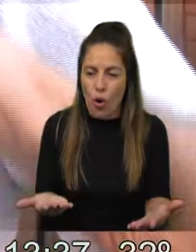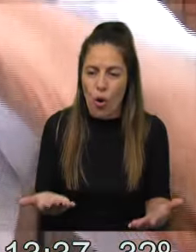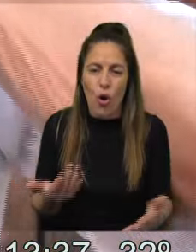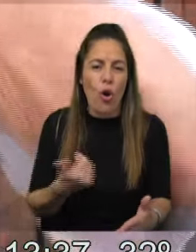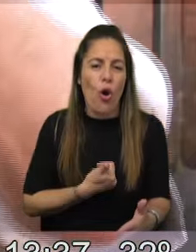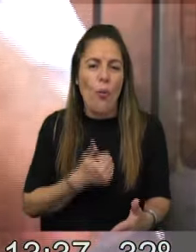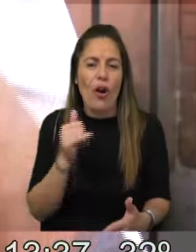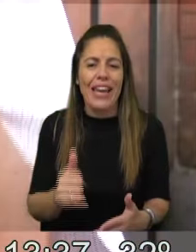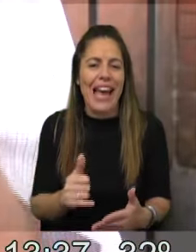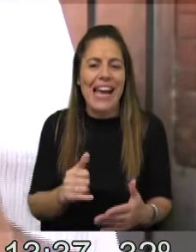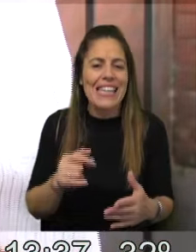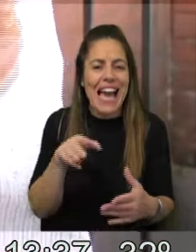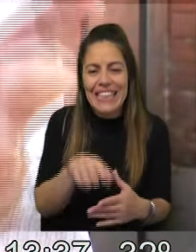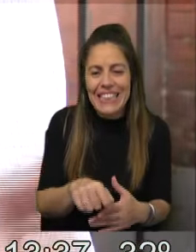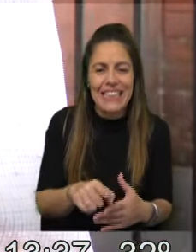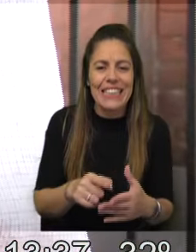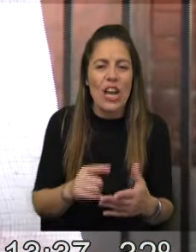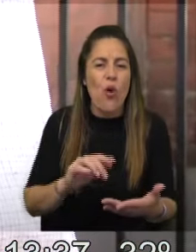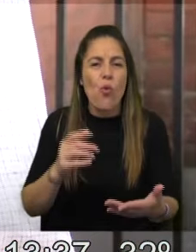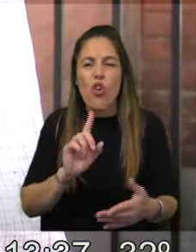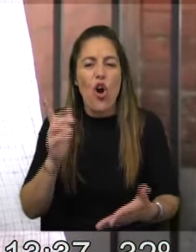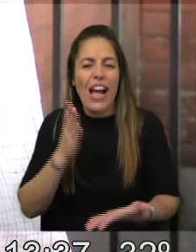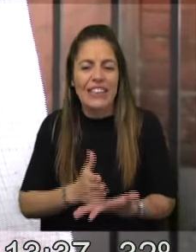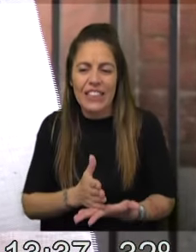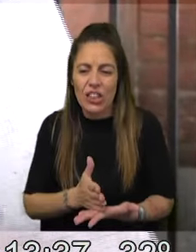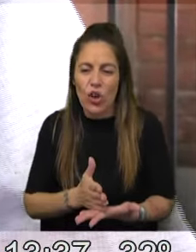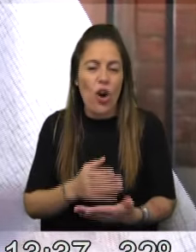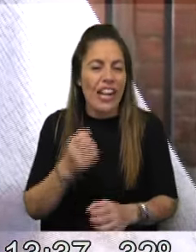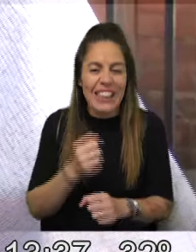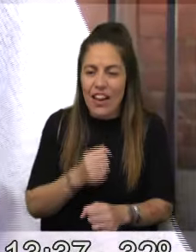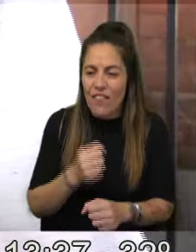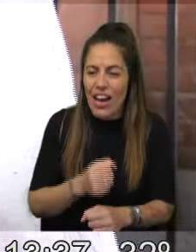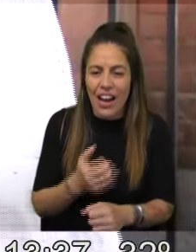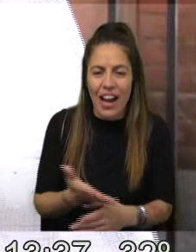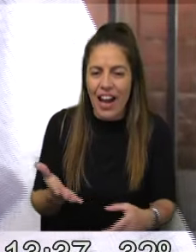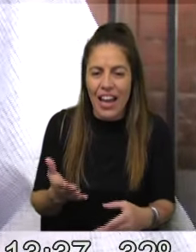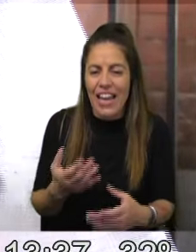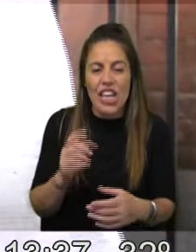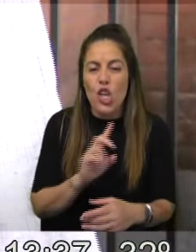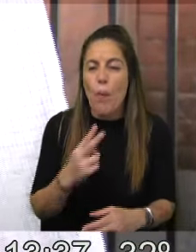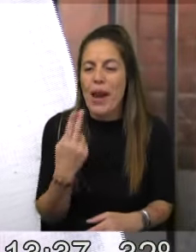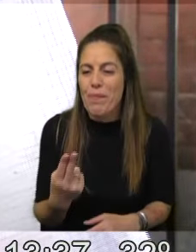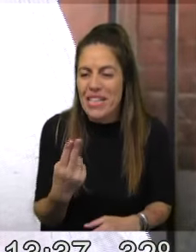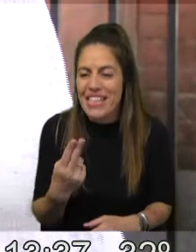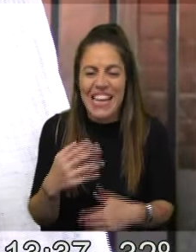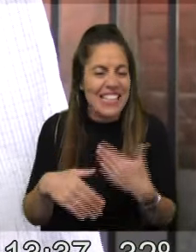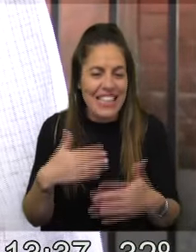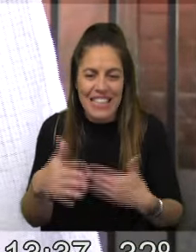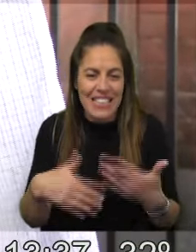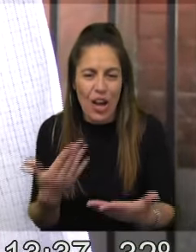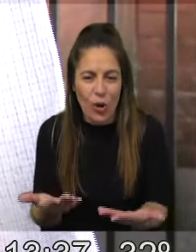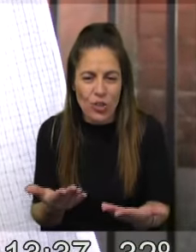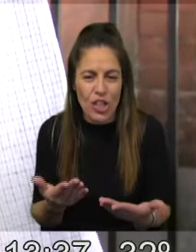Es como que hay prendida una impunidad por ahí que trabaja y no deja que eso se desarrolle, o